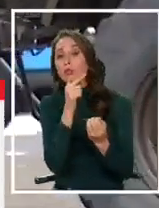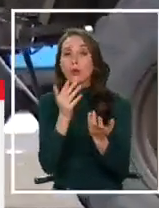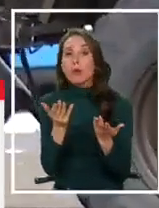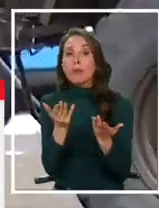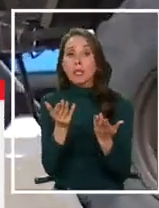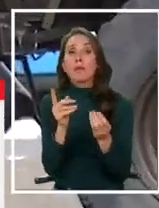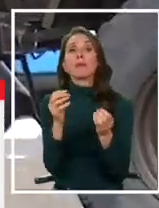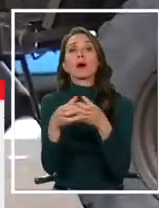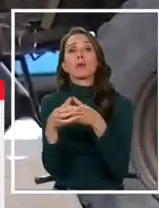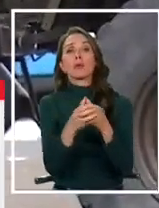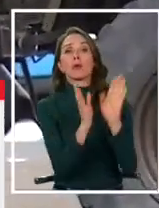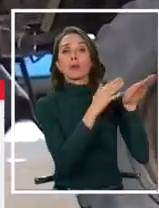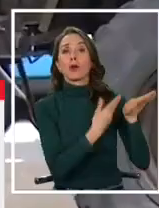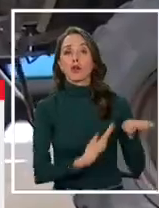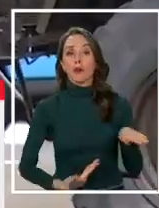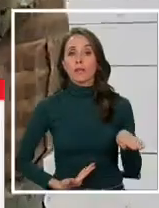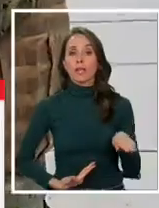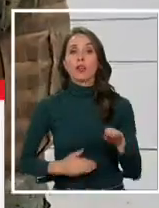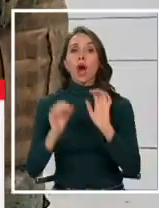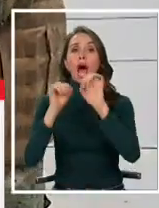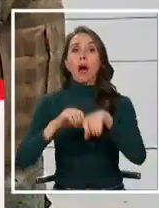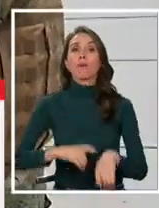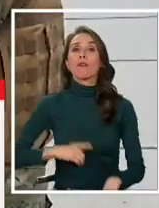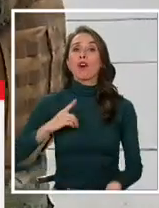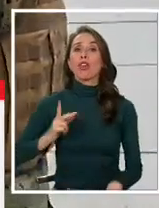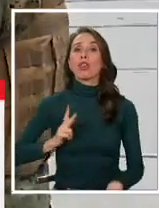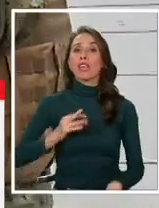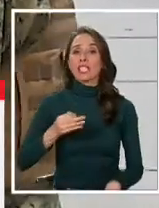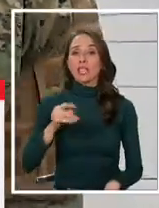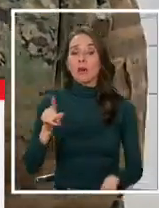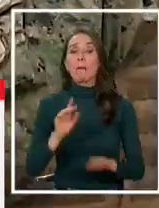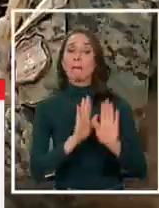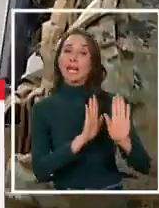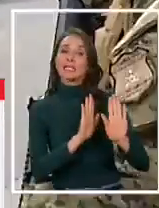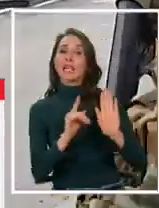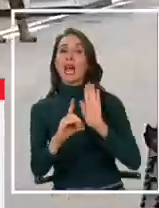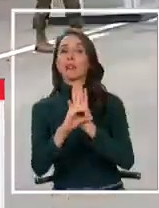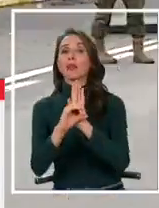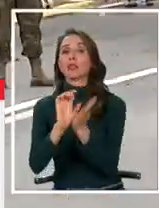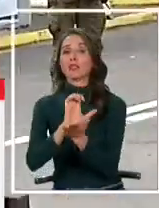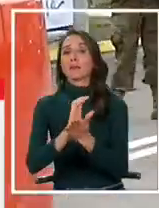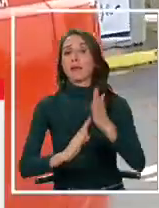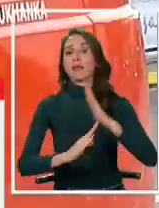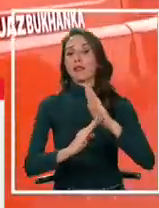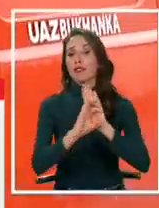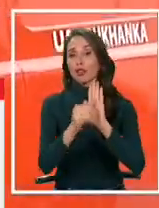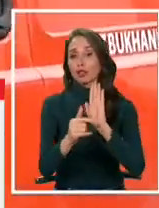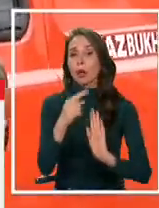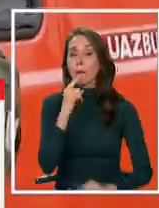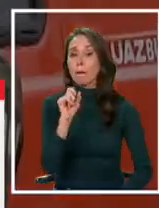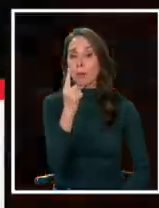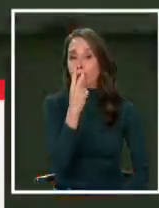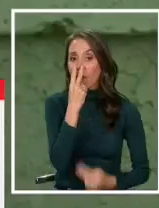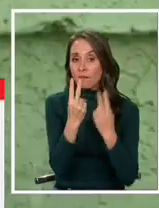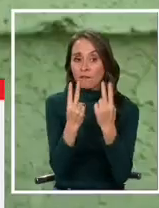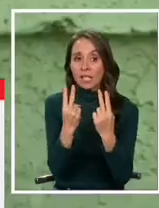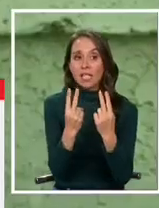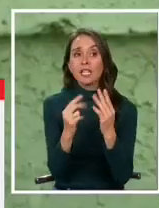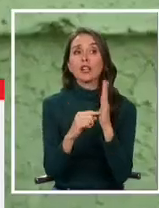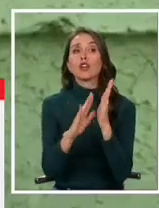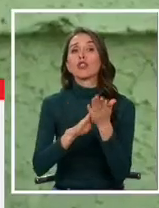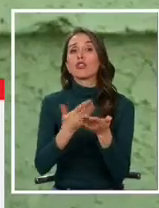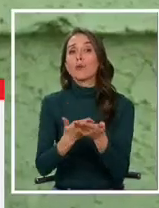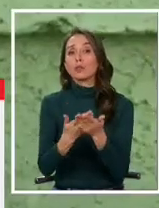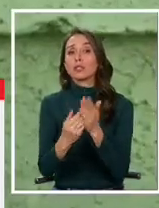oficialismo principalmente en apruebo dignidad sector más reacio al Estado de excepción primero ver la efectividad del estado de